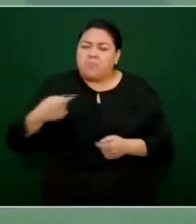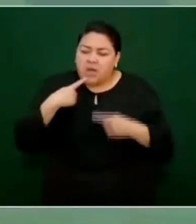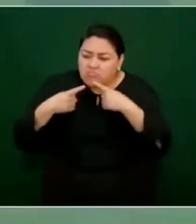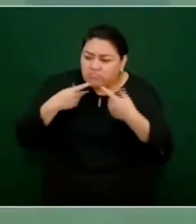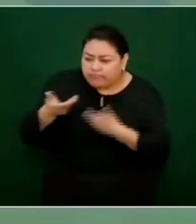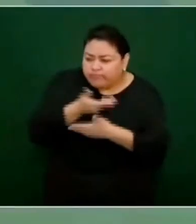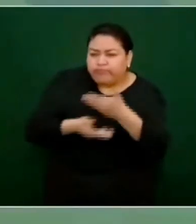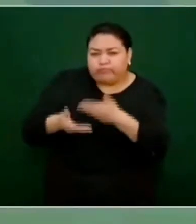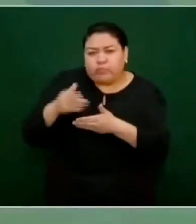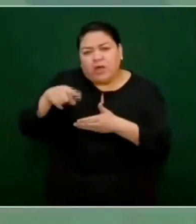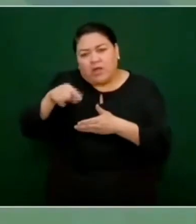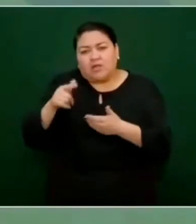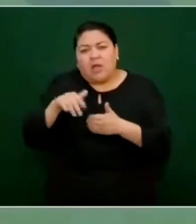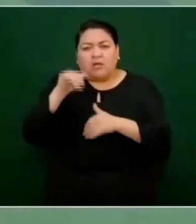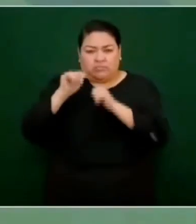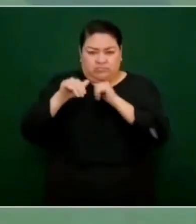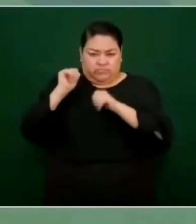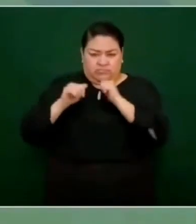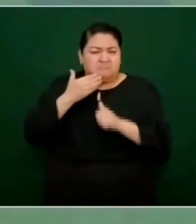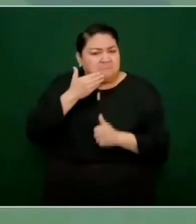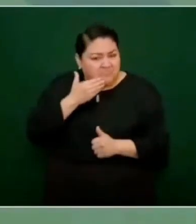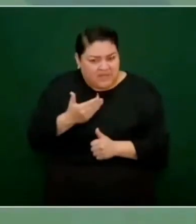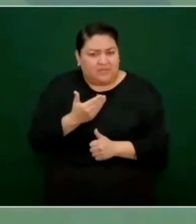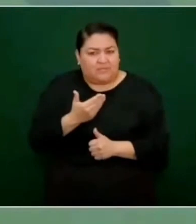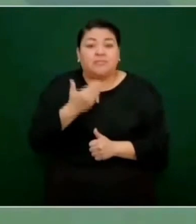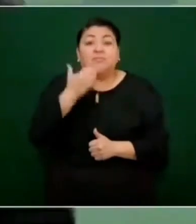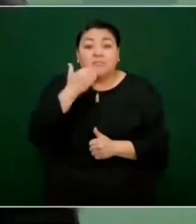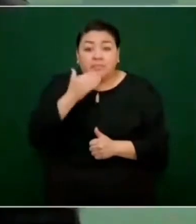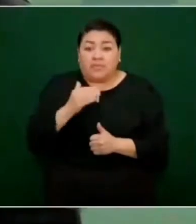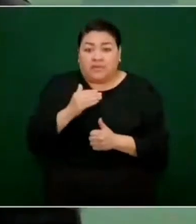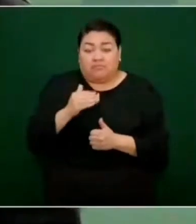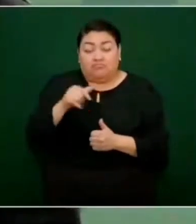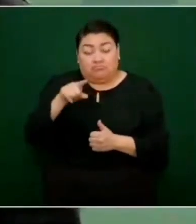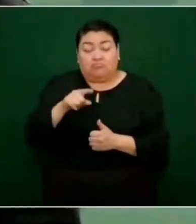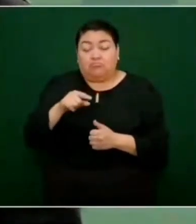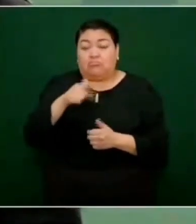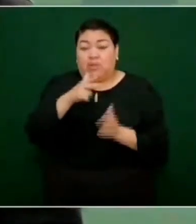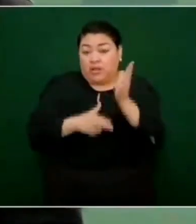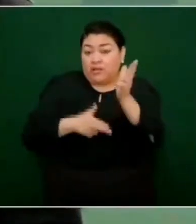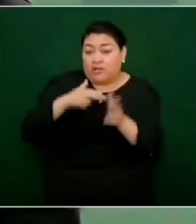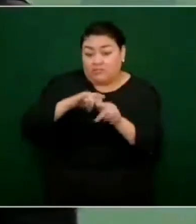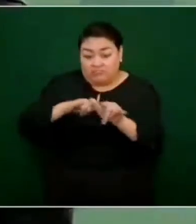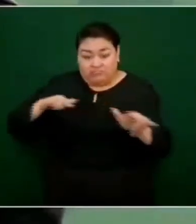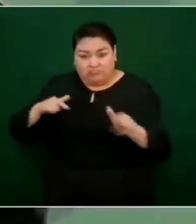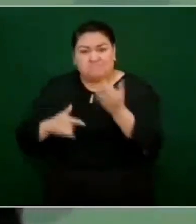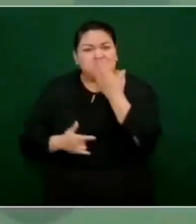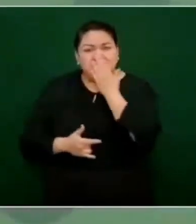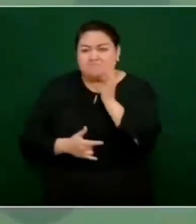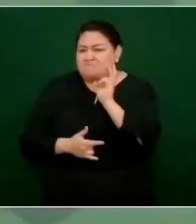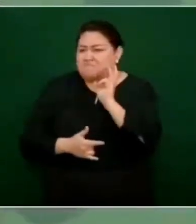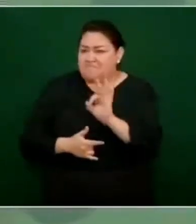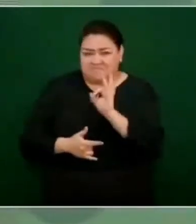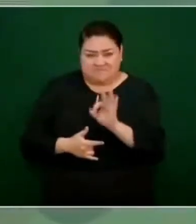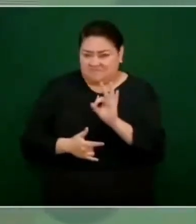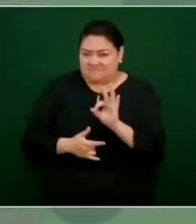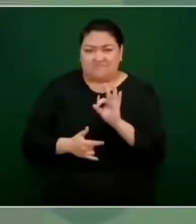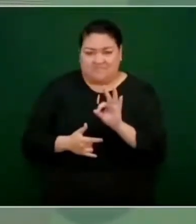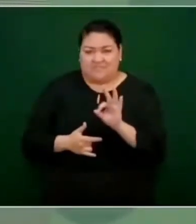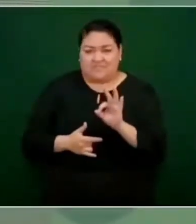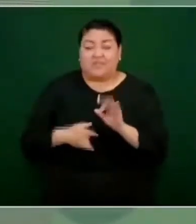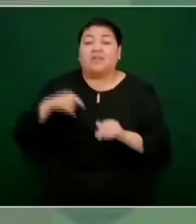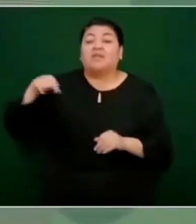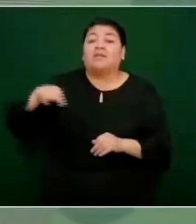resolviendo. Entonces, sí es muy bueno el proyecto. Ese es un proyecto